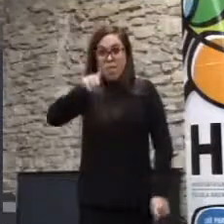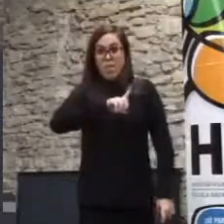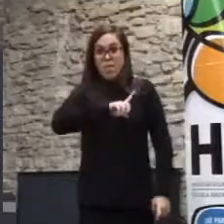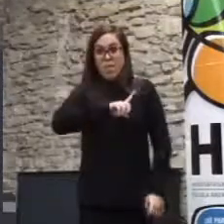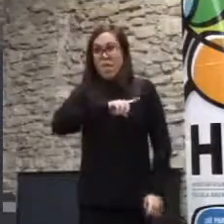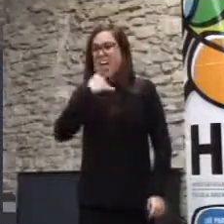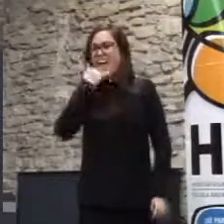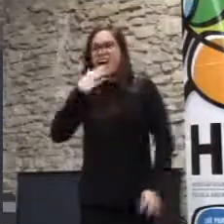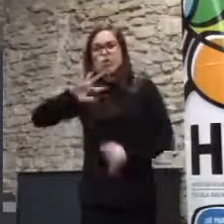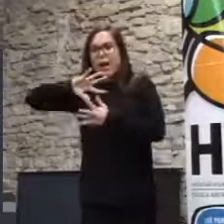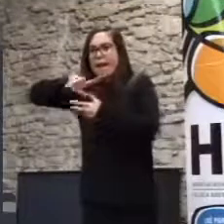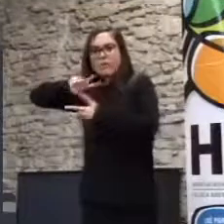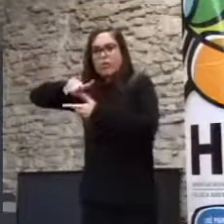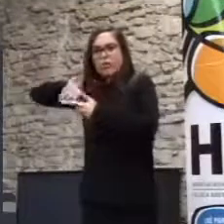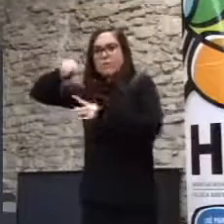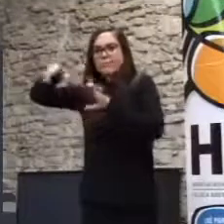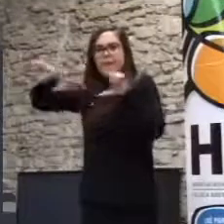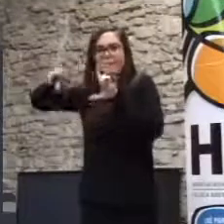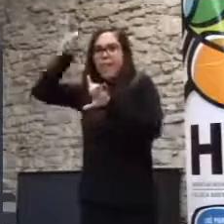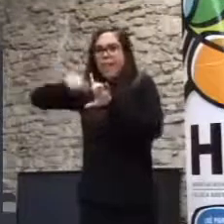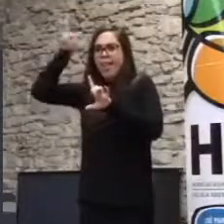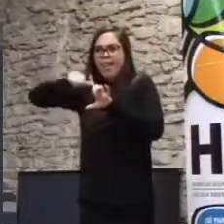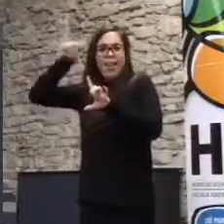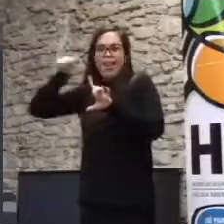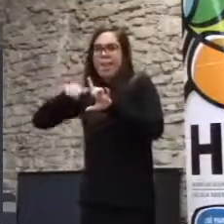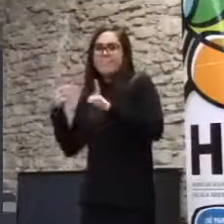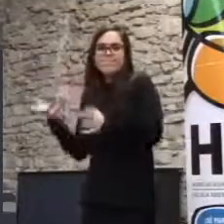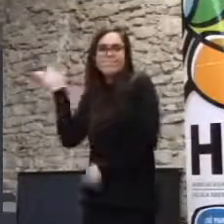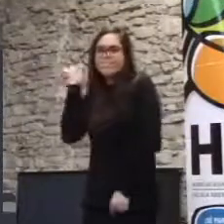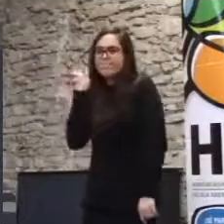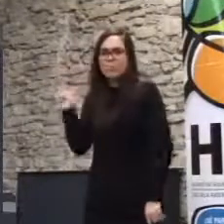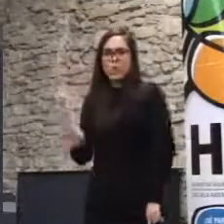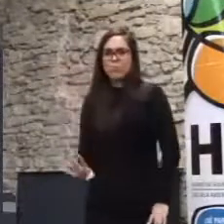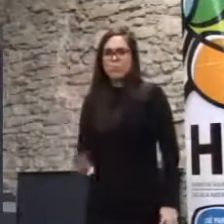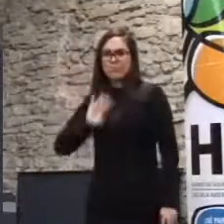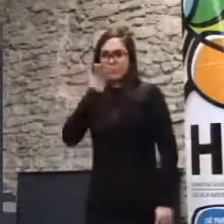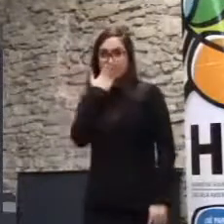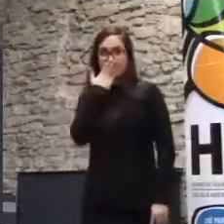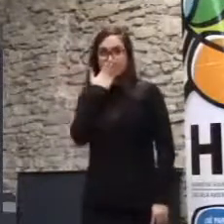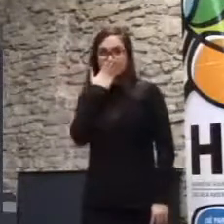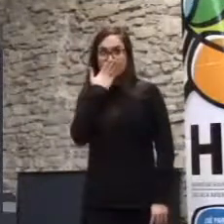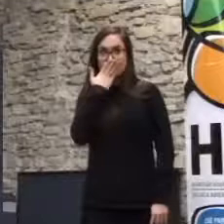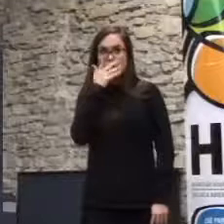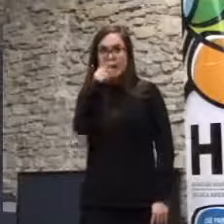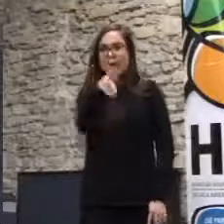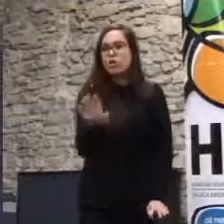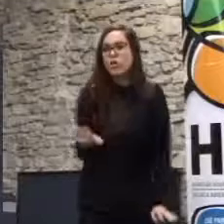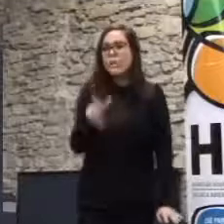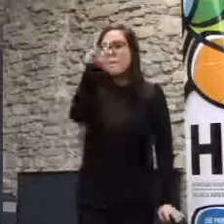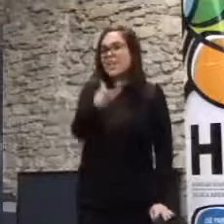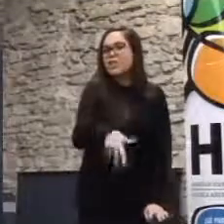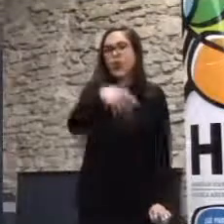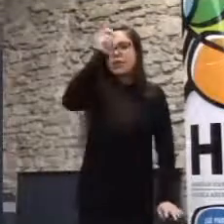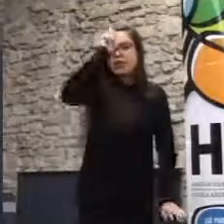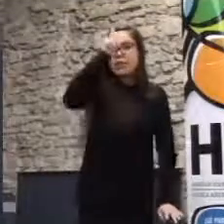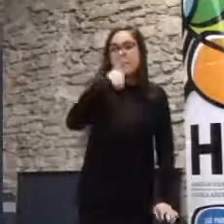en el informativo del día, porque va así, muy rápido, y que no sabía hasta ese momento. Algo que yo puedo saber porque